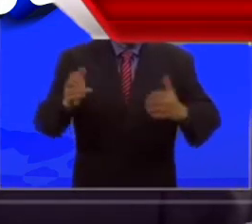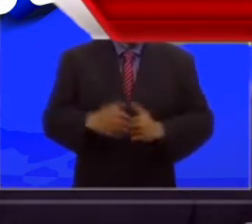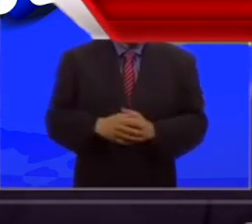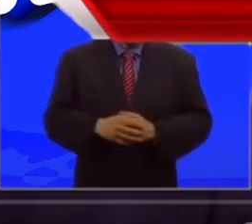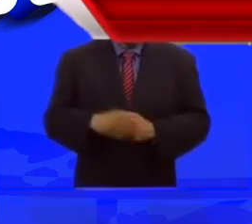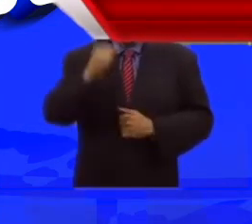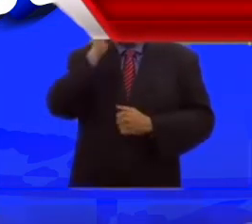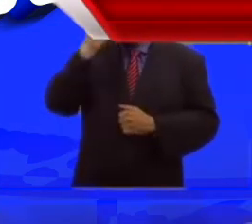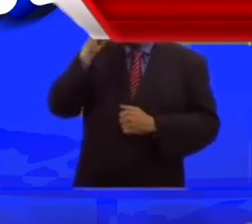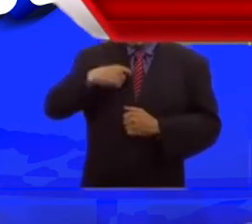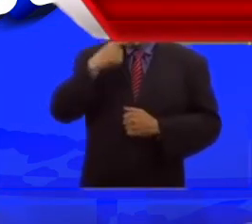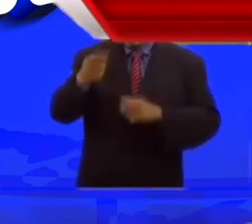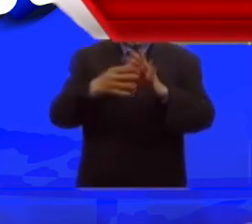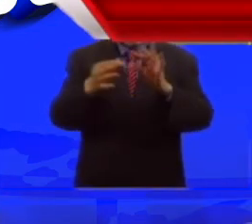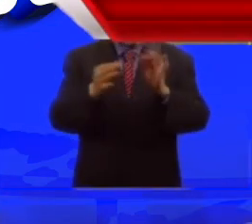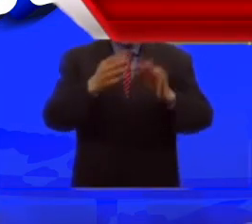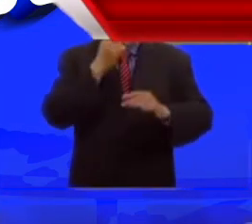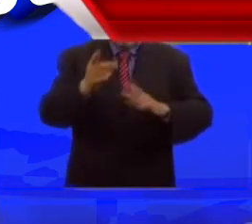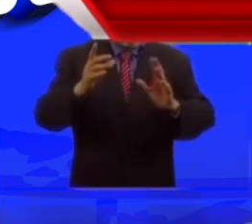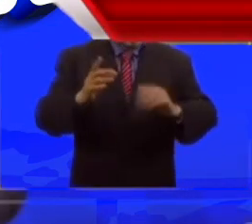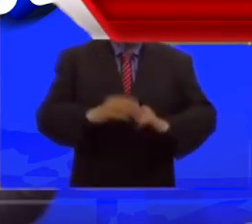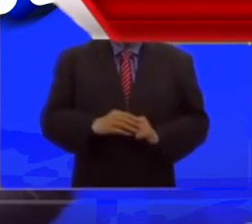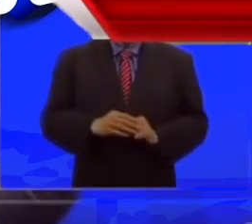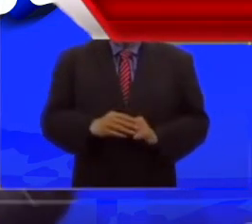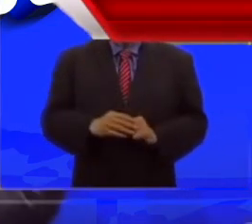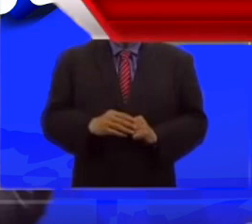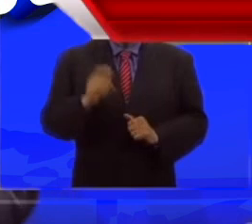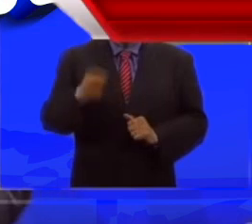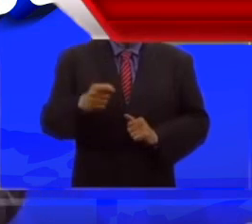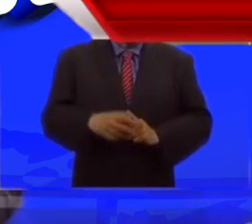Ayer hablé de que no